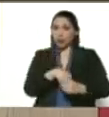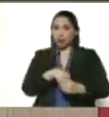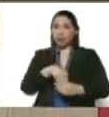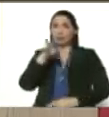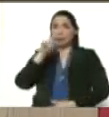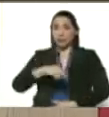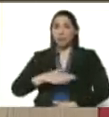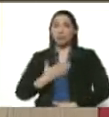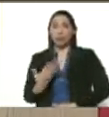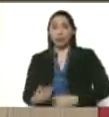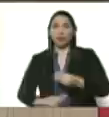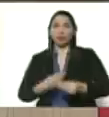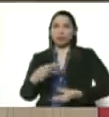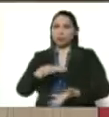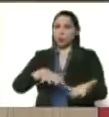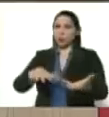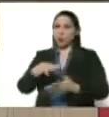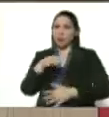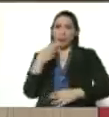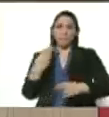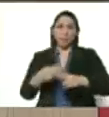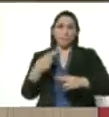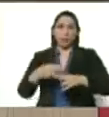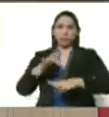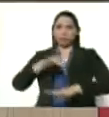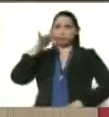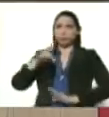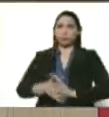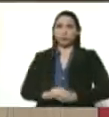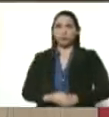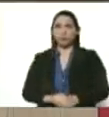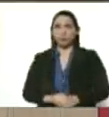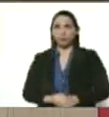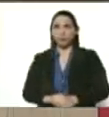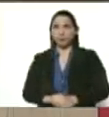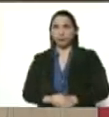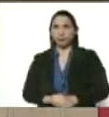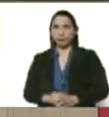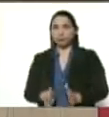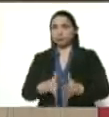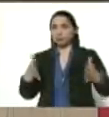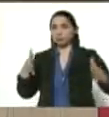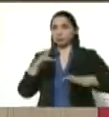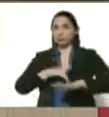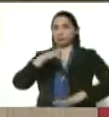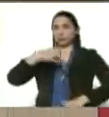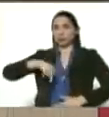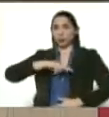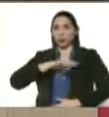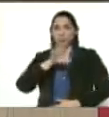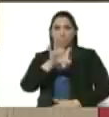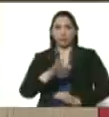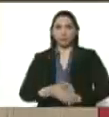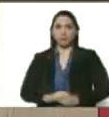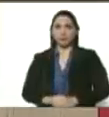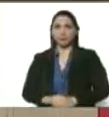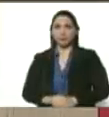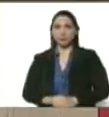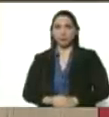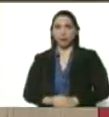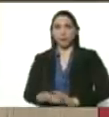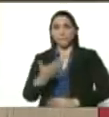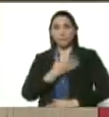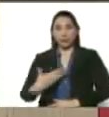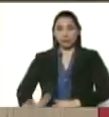también puede llevarnos a situaciones muy complicadas, muy complejas y de gran riesgo para nuestro país. Por eso el